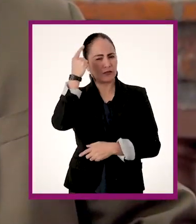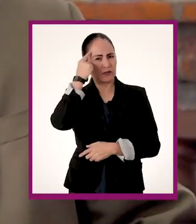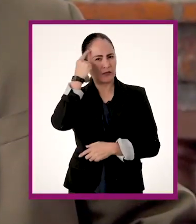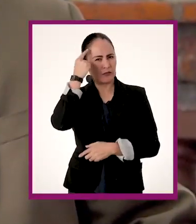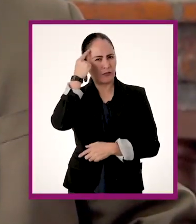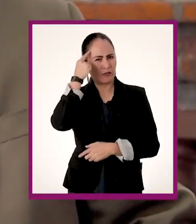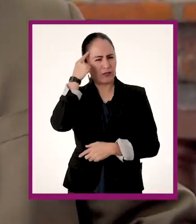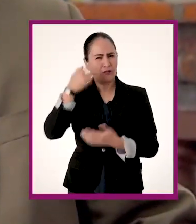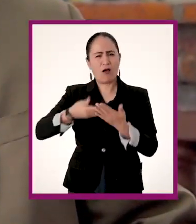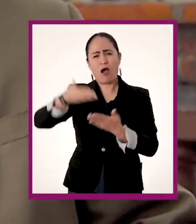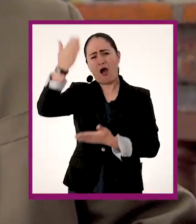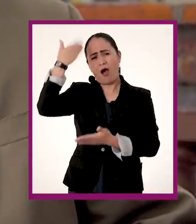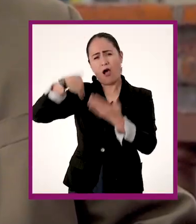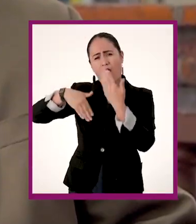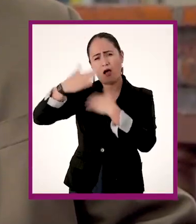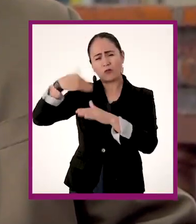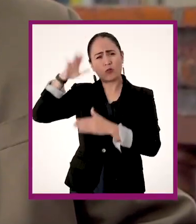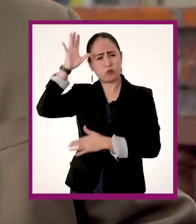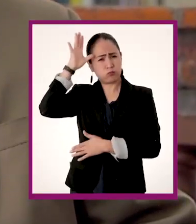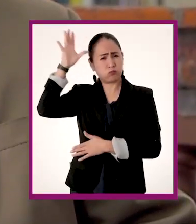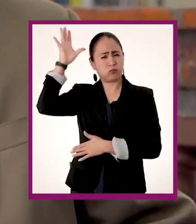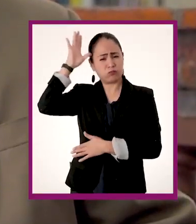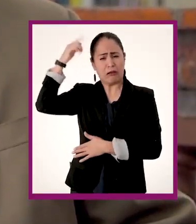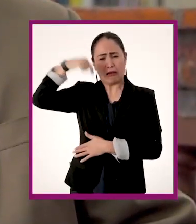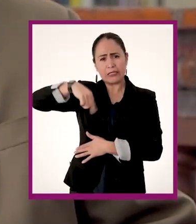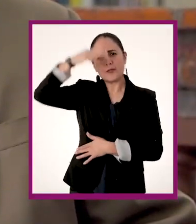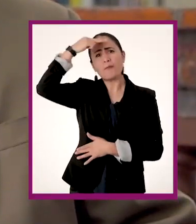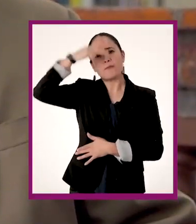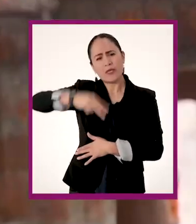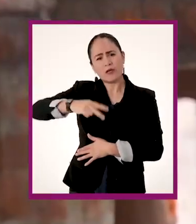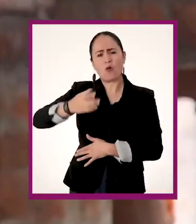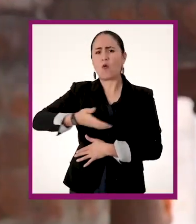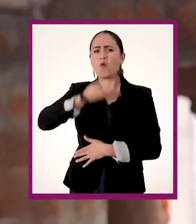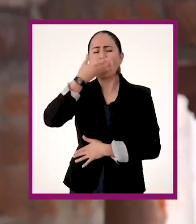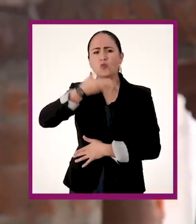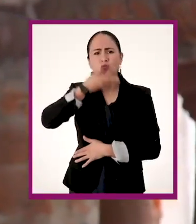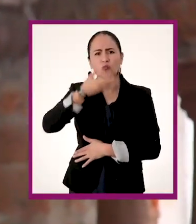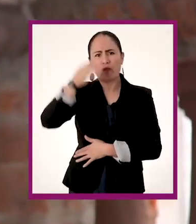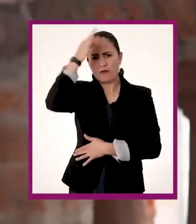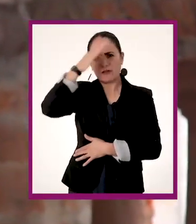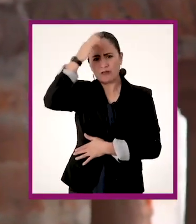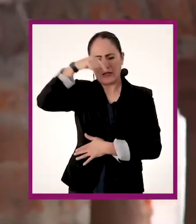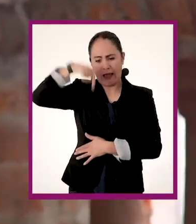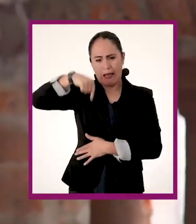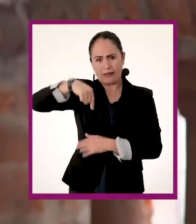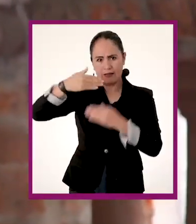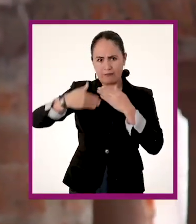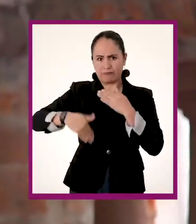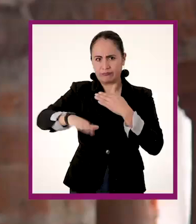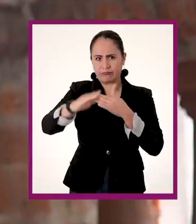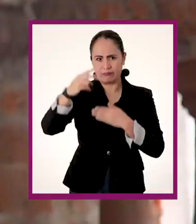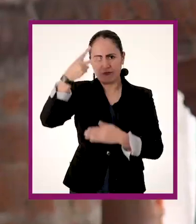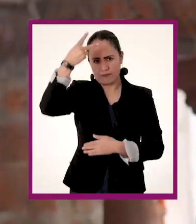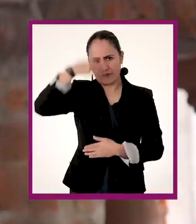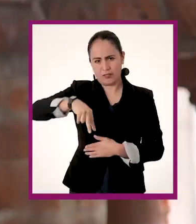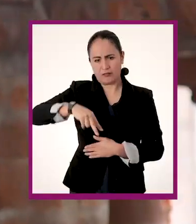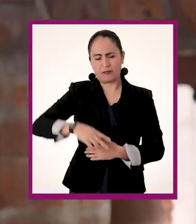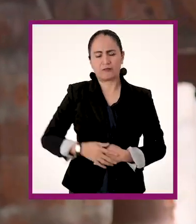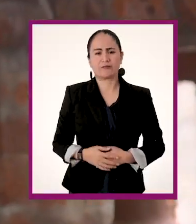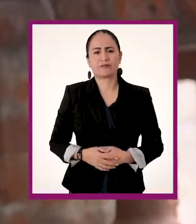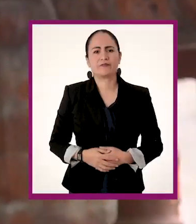del pensamiento mesoamericano, el pensamiento mexicano, la tradición filosófica propiamente mexicana, ¿no?